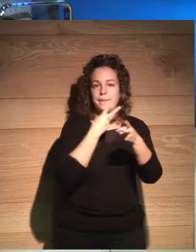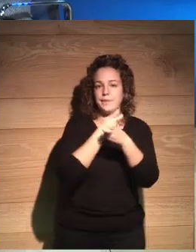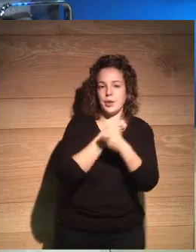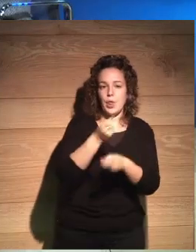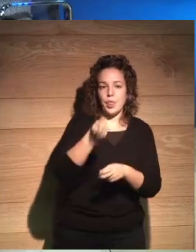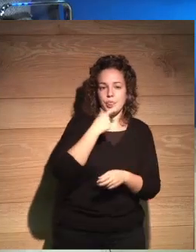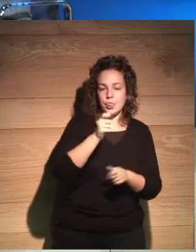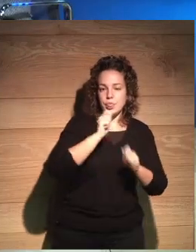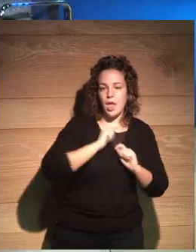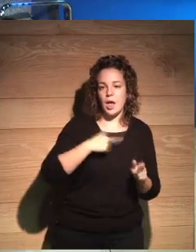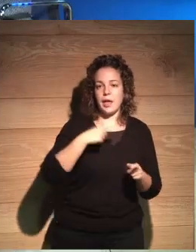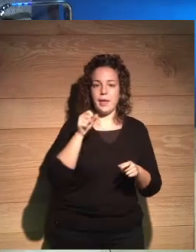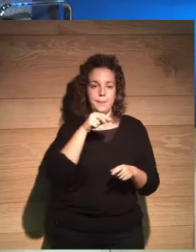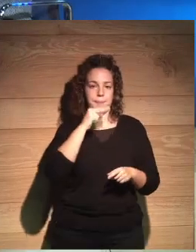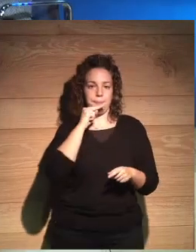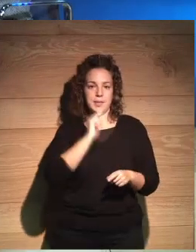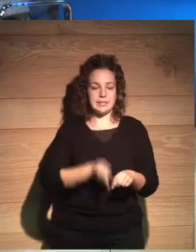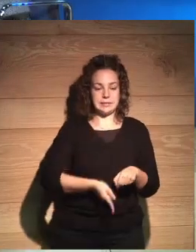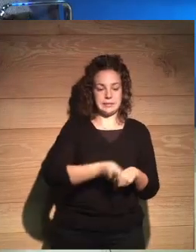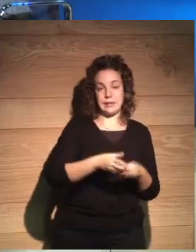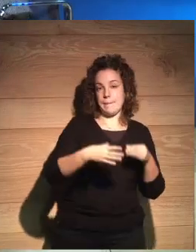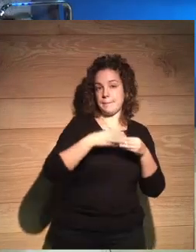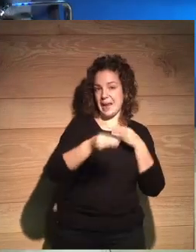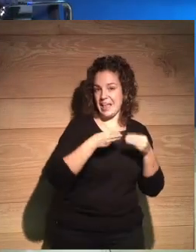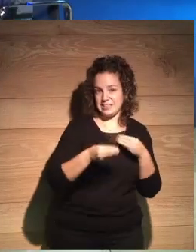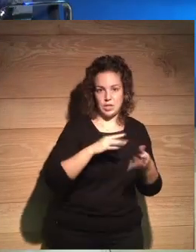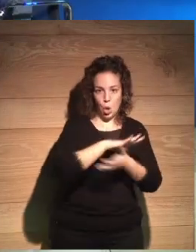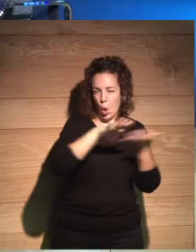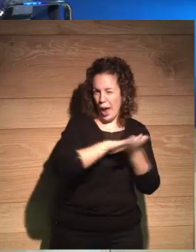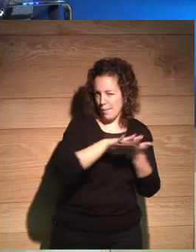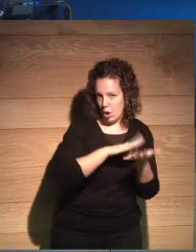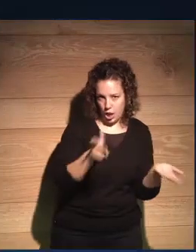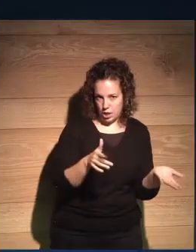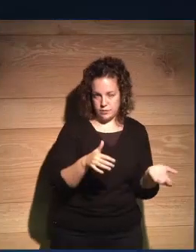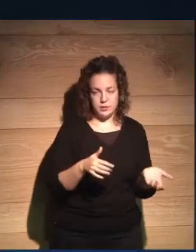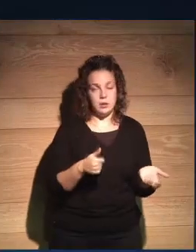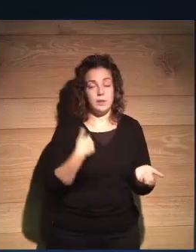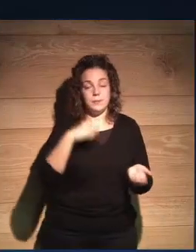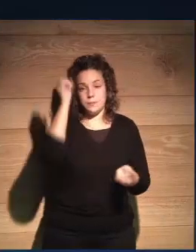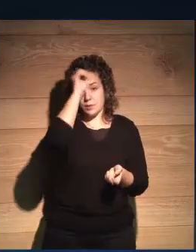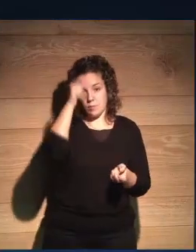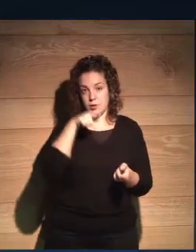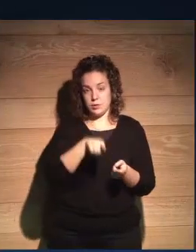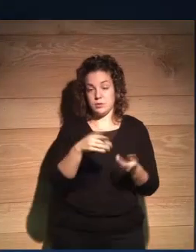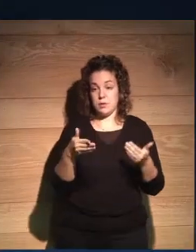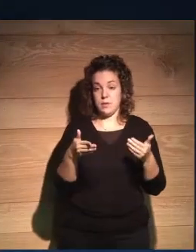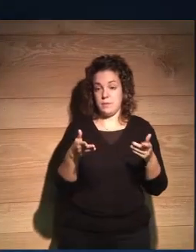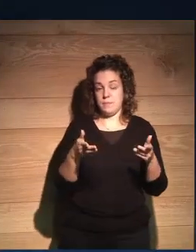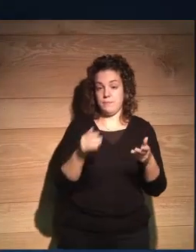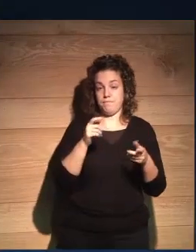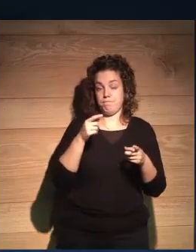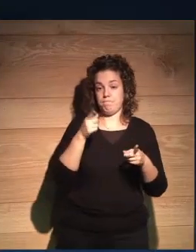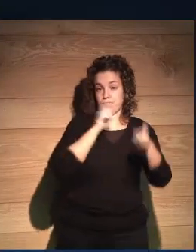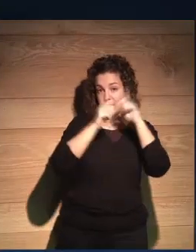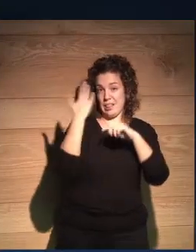plásticos, que orinamos plástico, que está el apocalipsis por todos sitios. Bien, mi opinión sobre esta polémica que se ocurrió